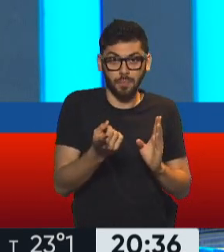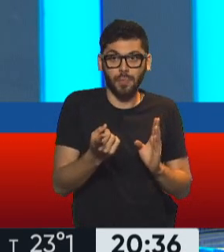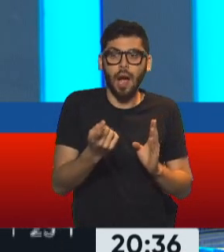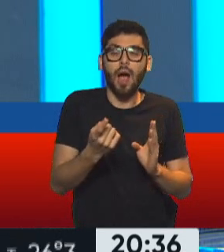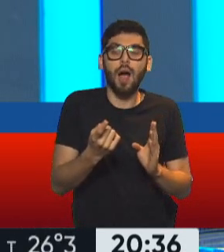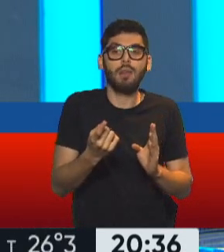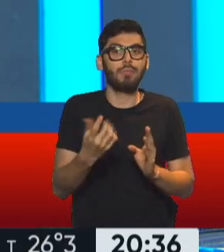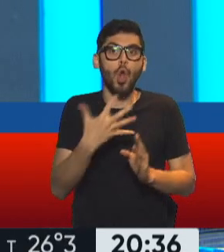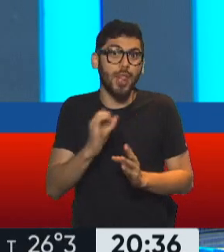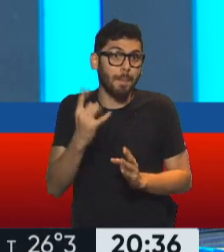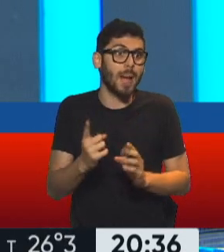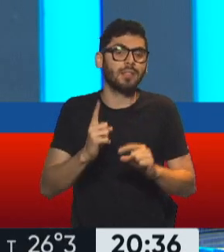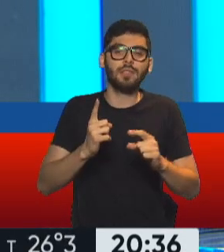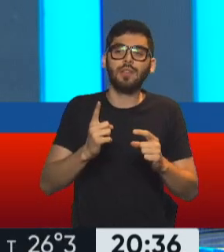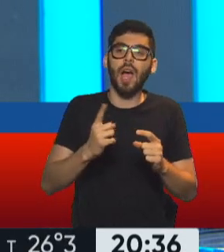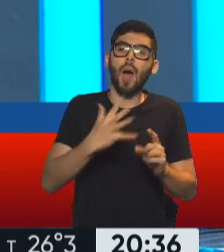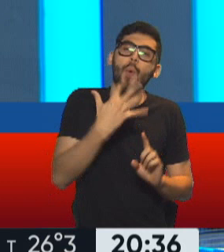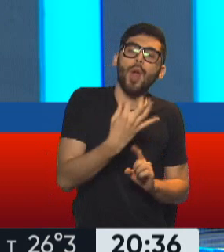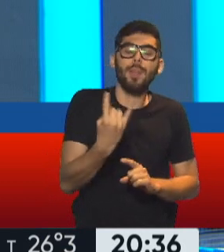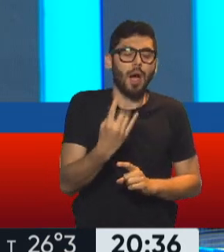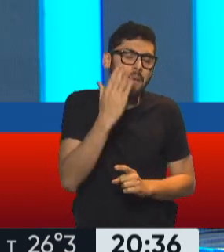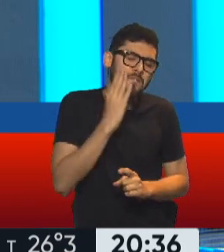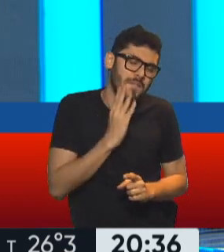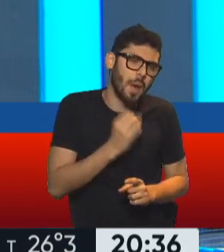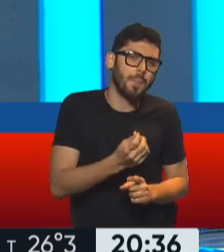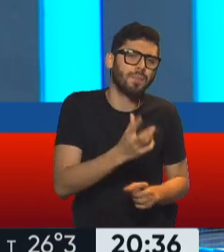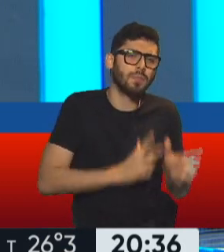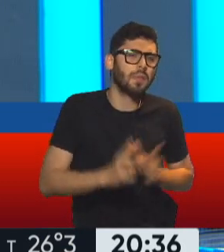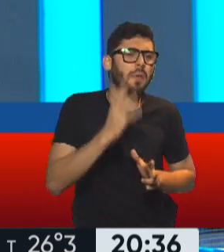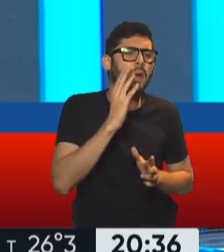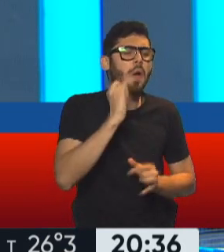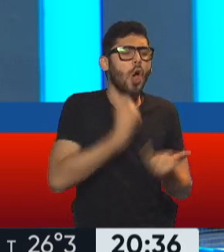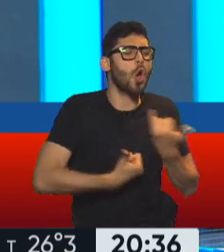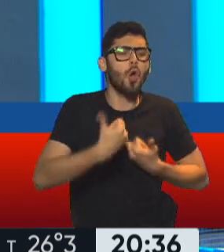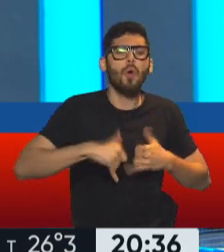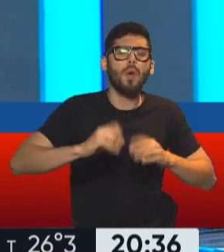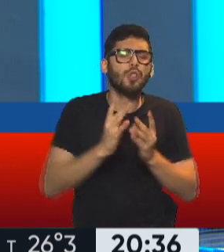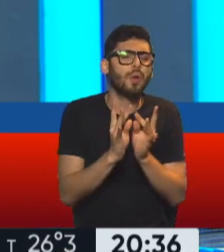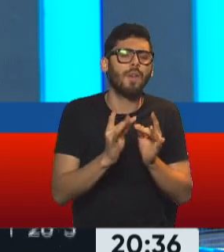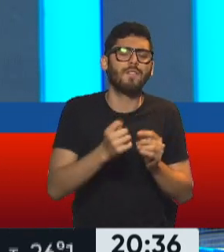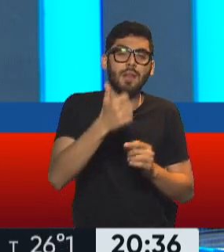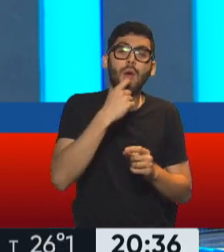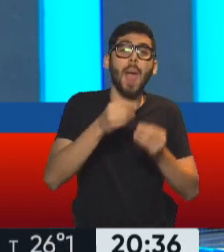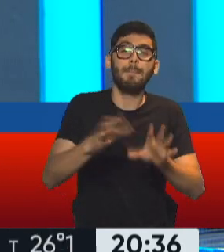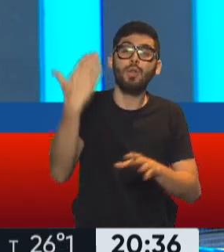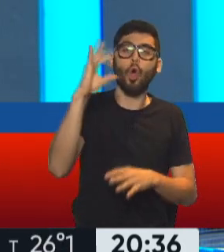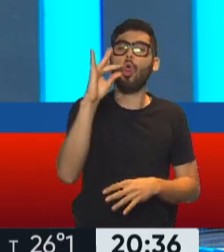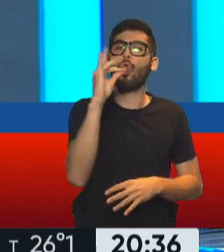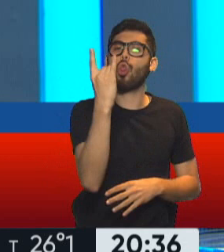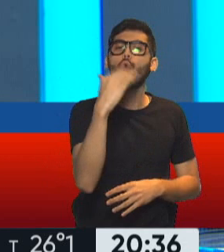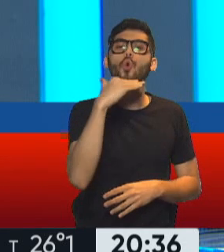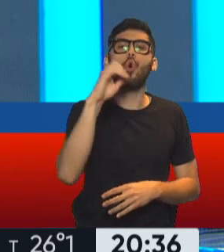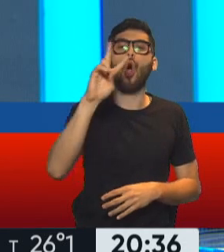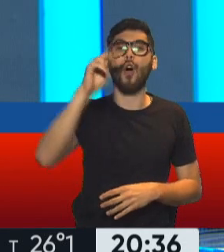mentira. Yo me gustaría, si me haces el favor, de empezar como un cuentito. Porque digo, esto arrancó con Duhovne cuando comenzaba el gobierno de